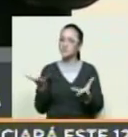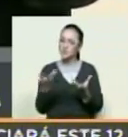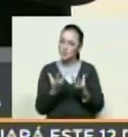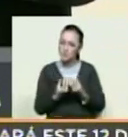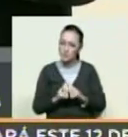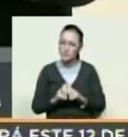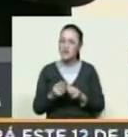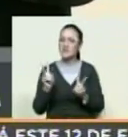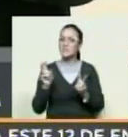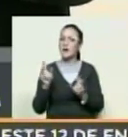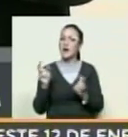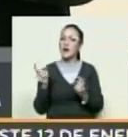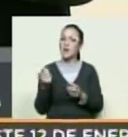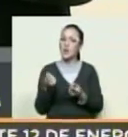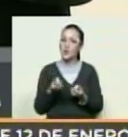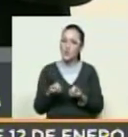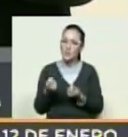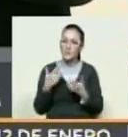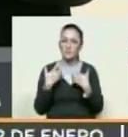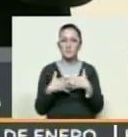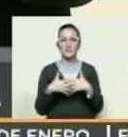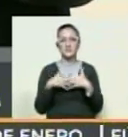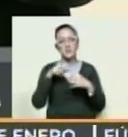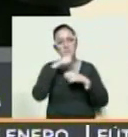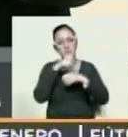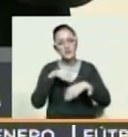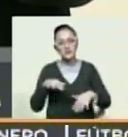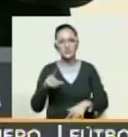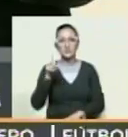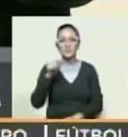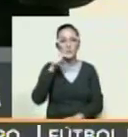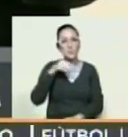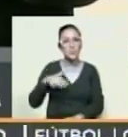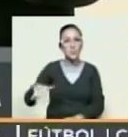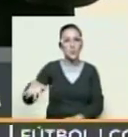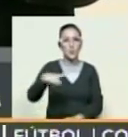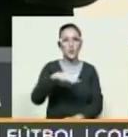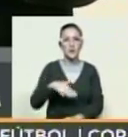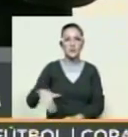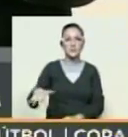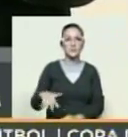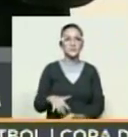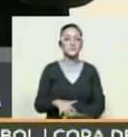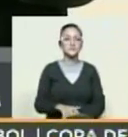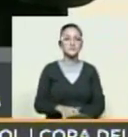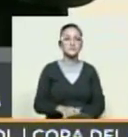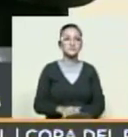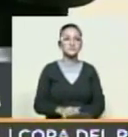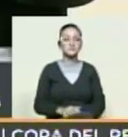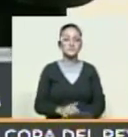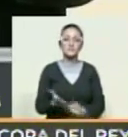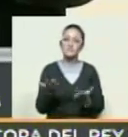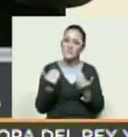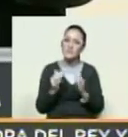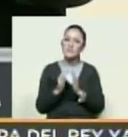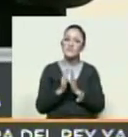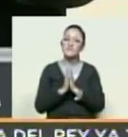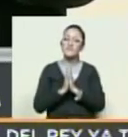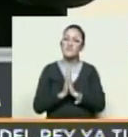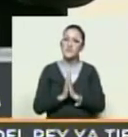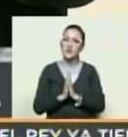sectores empresariales y sobre todo a nuestro querido pueblo. Le pedimos a la Virgen